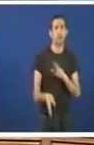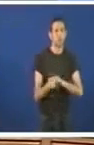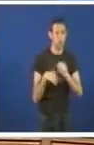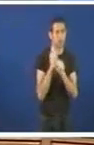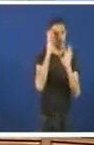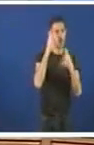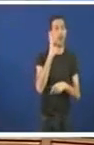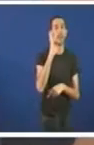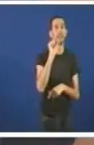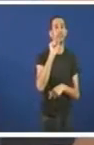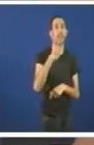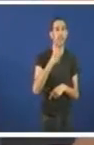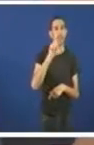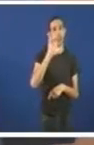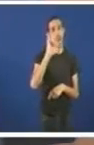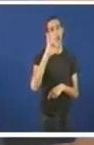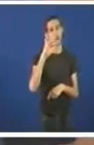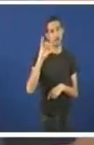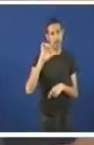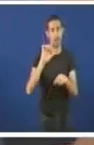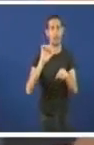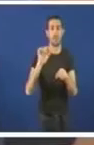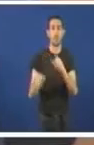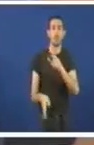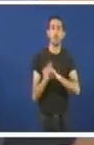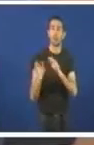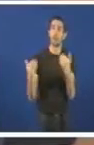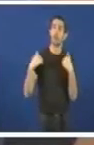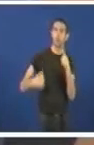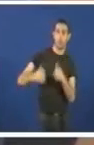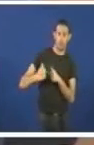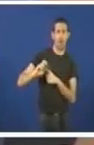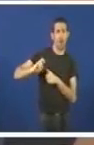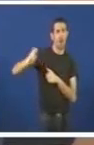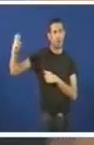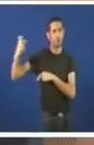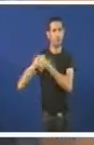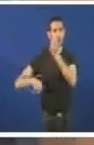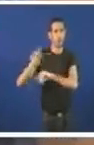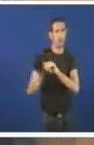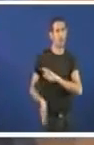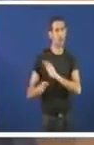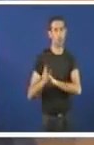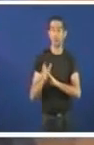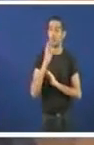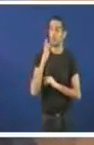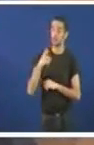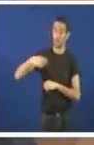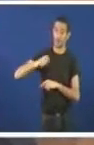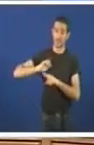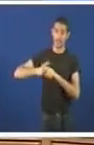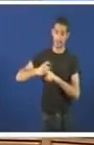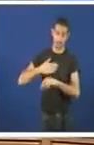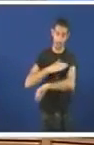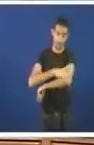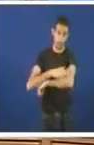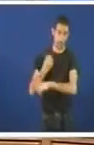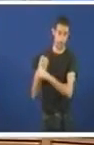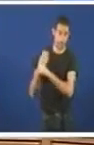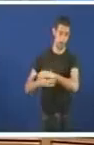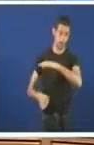ter competencias, pero, dende logo, sí tendo os problemas. E por eso, señoría, a pesar de que o presidente do goberno anterior, o que vostedes, insisto,